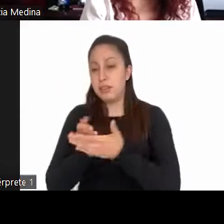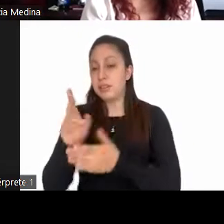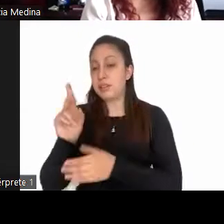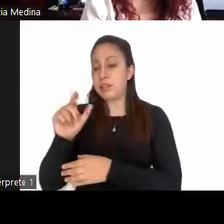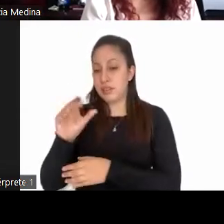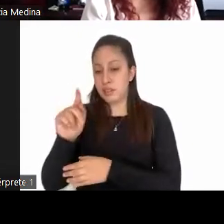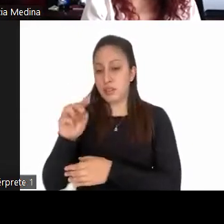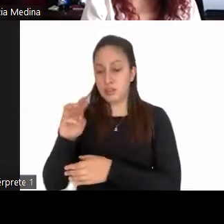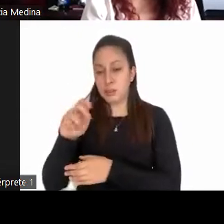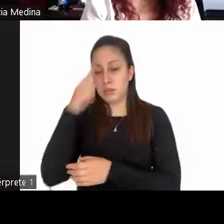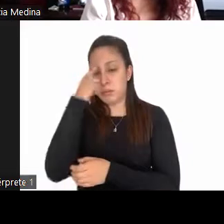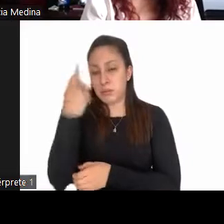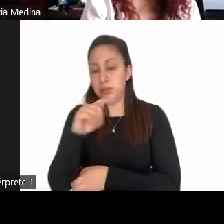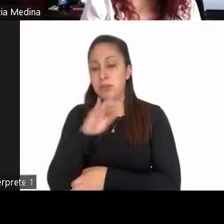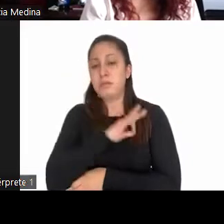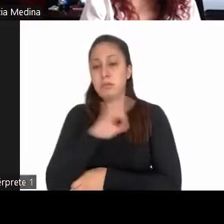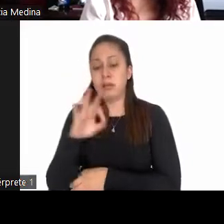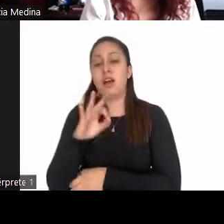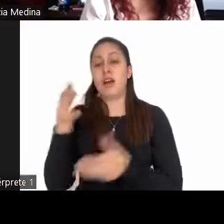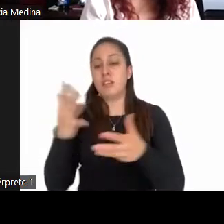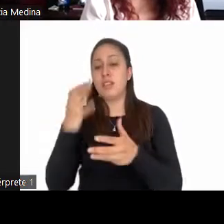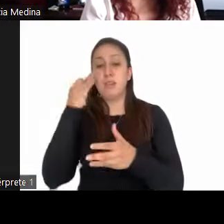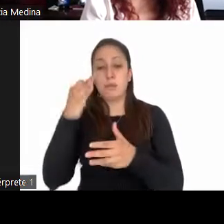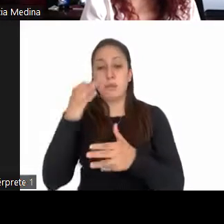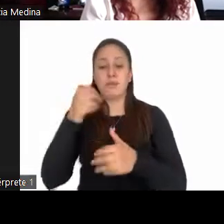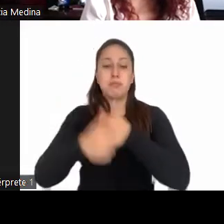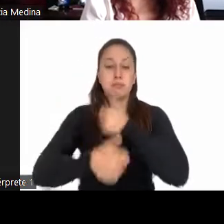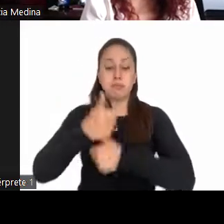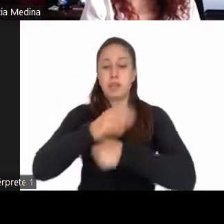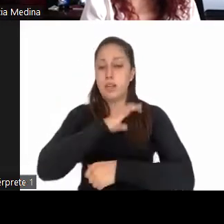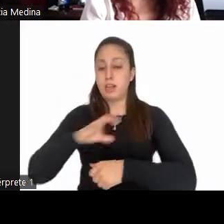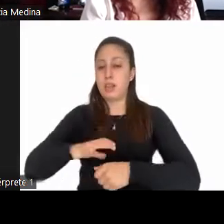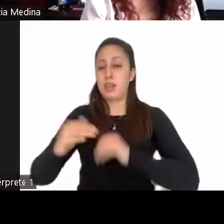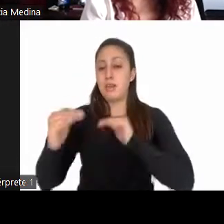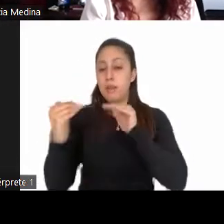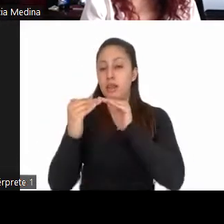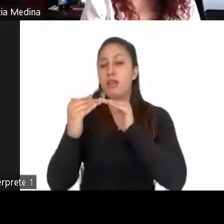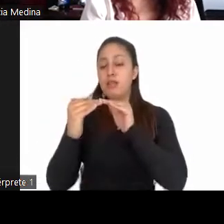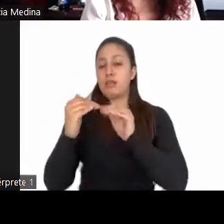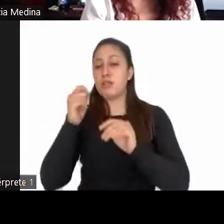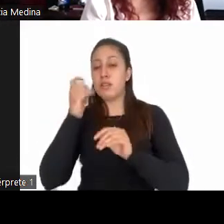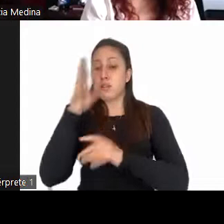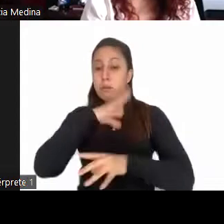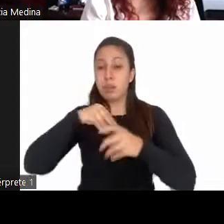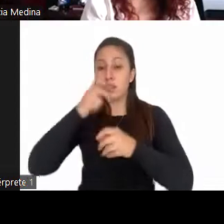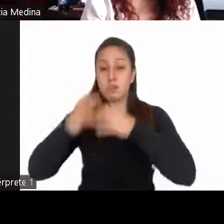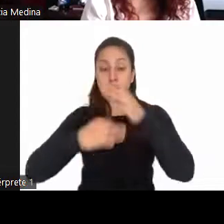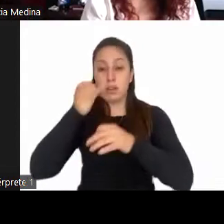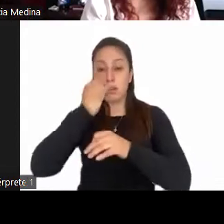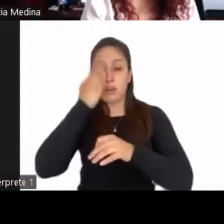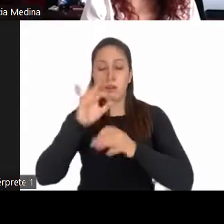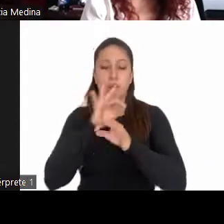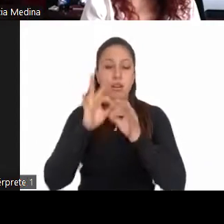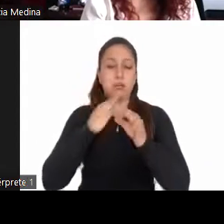fin de contribuir a una contienda equitativa a la par de permitir que la propaganda cumpla plenamente con su función en